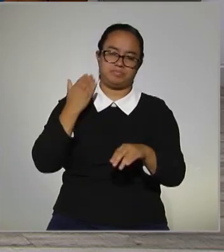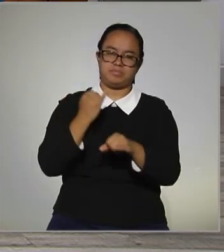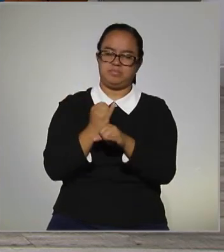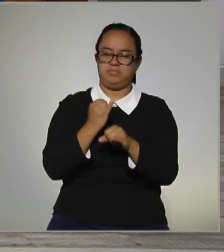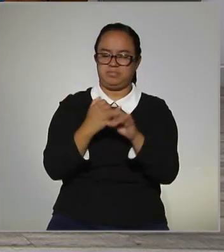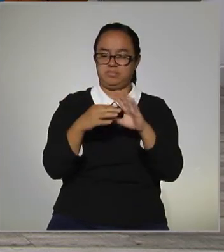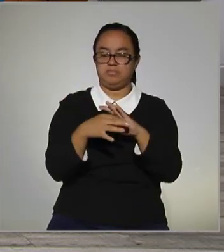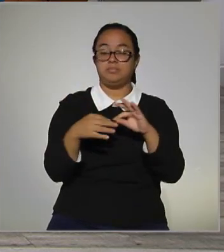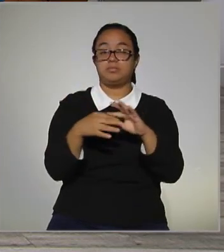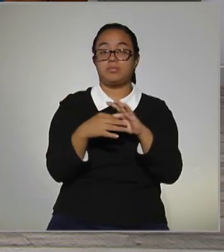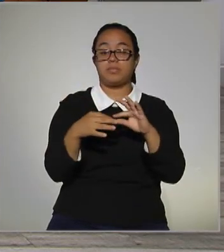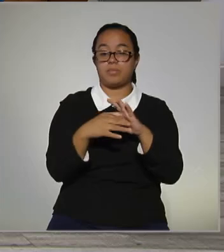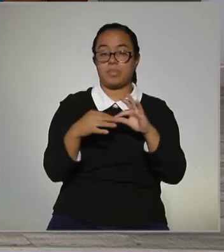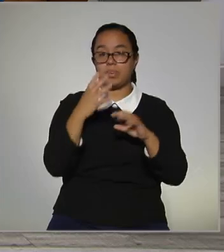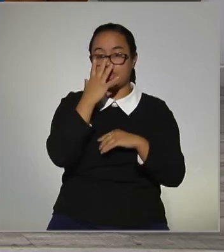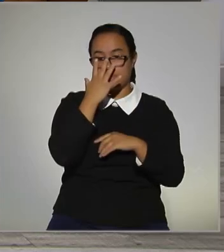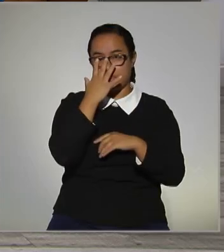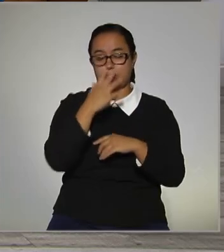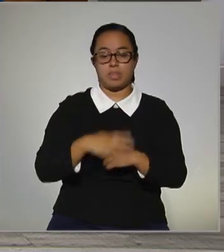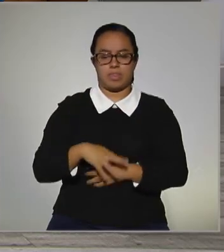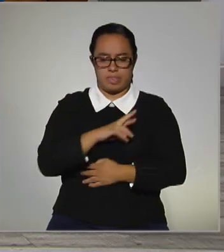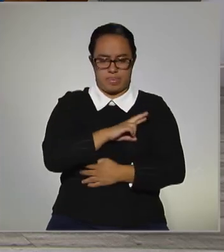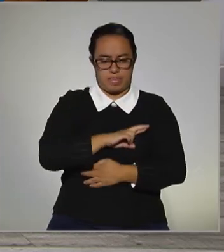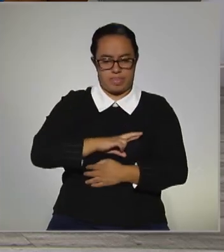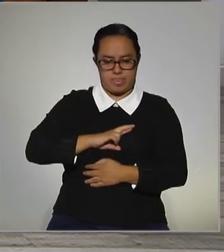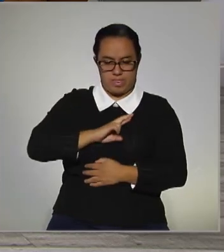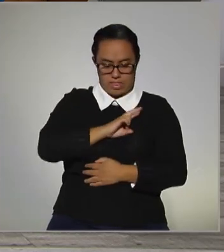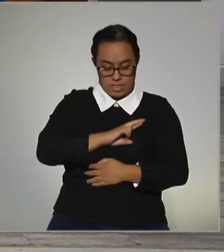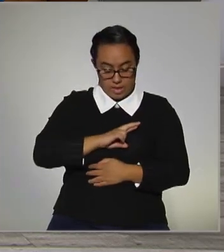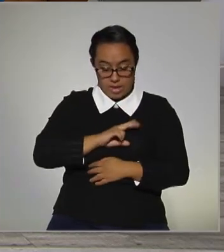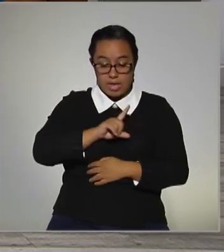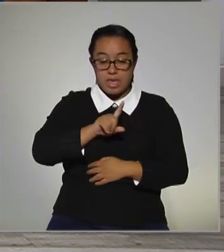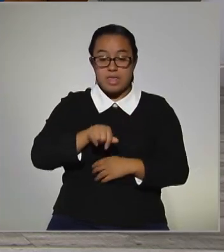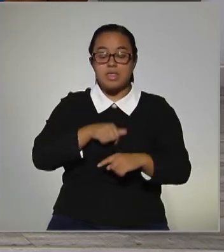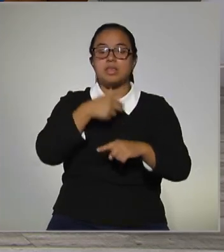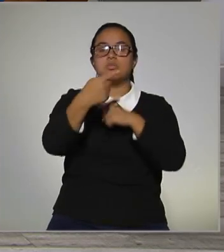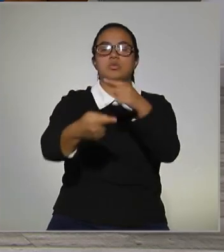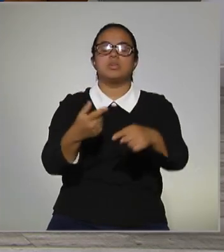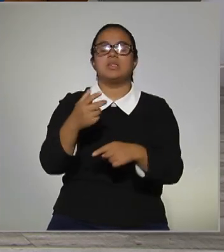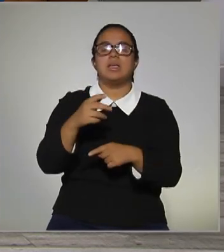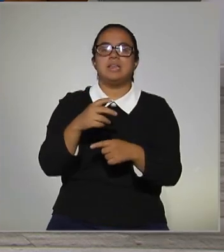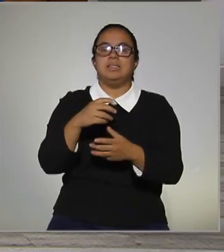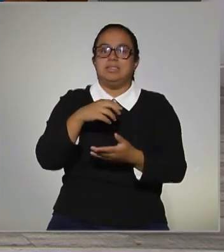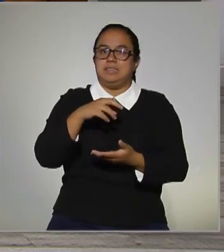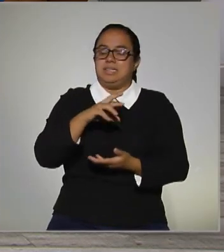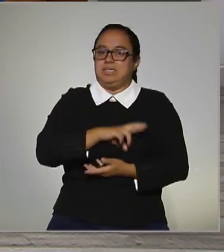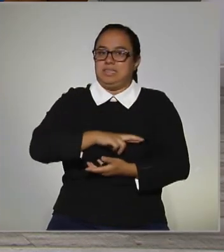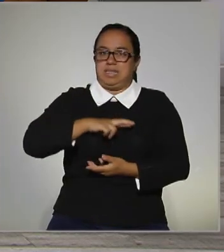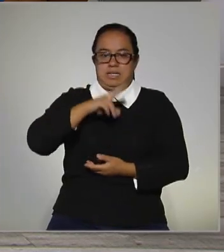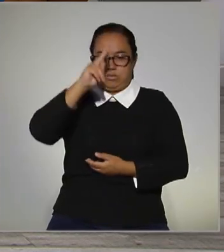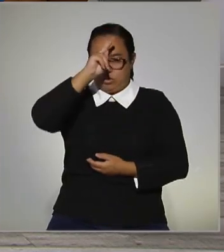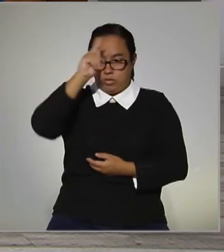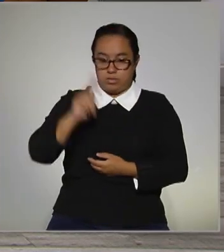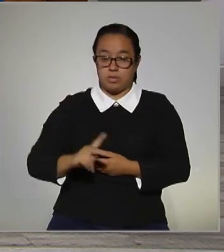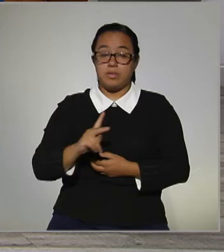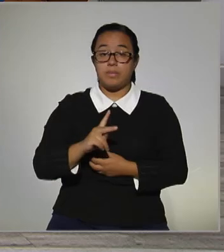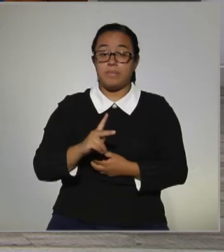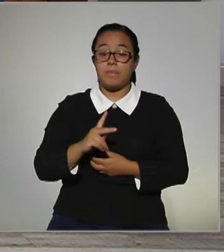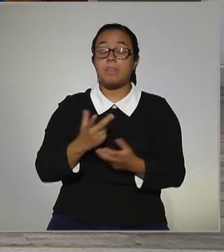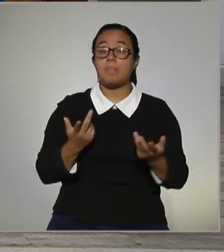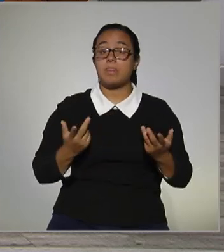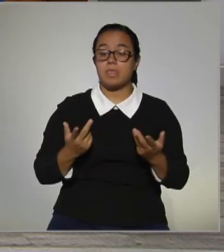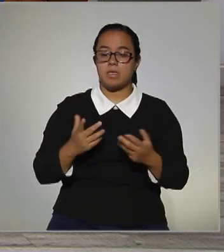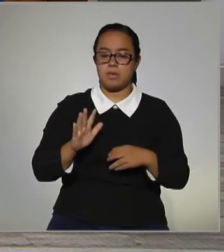sociales mencionábamos que justamente es el resentimiento y después viene el rencor, ¿no? Como dato curioso es, el rencor viene porque es